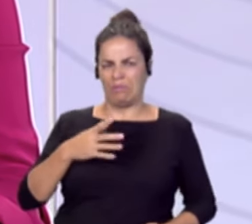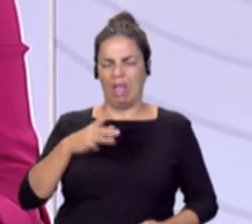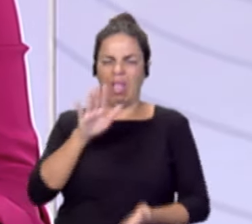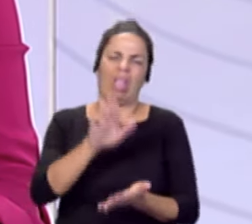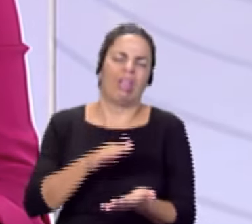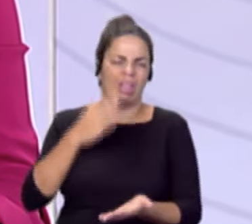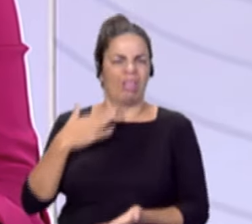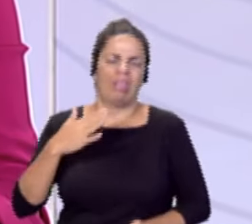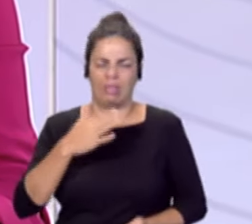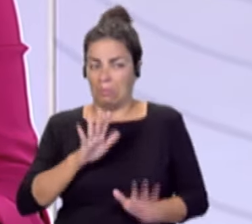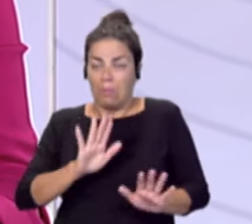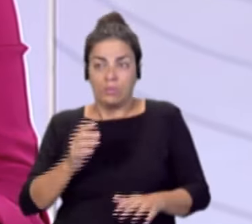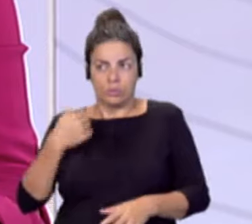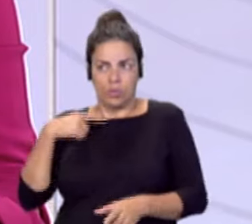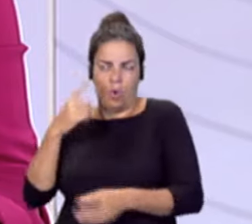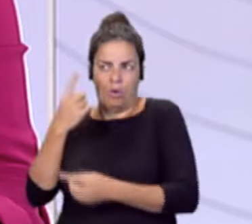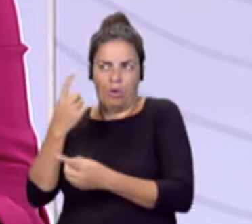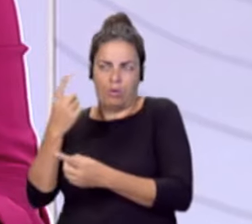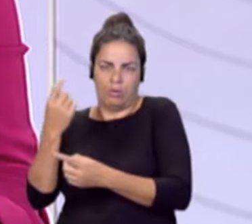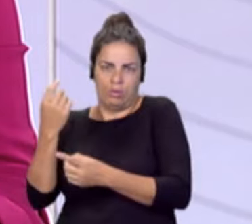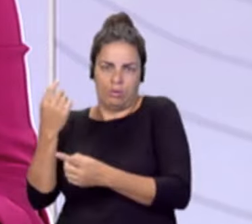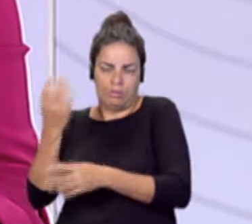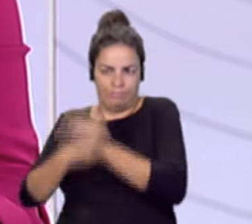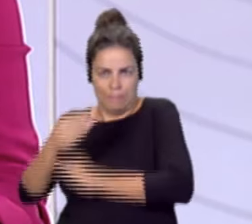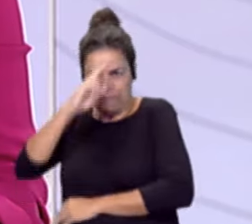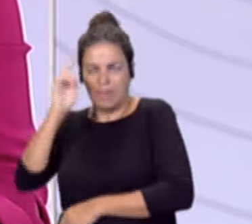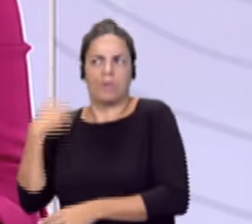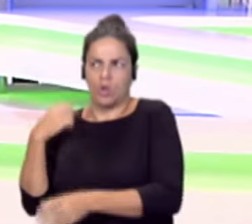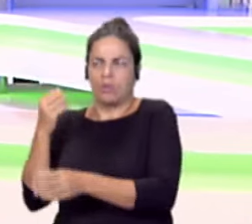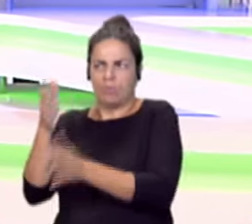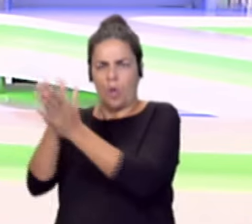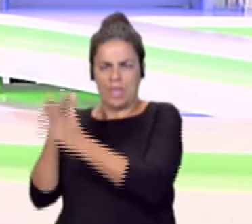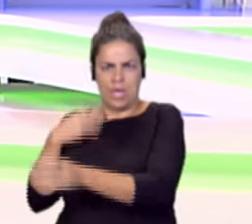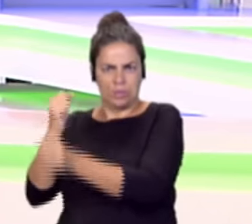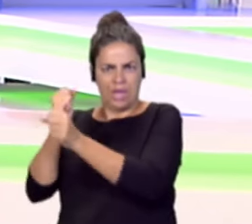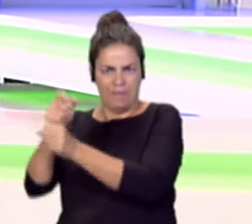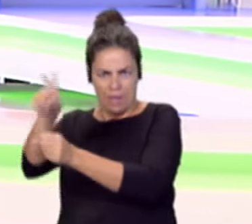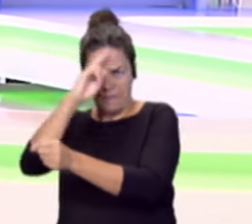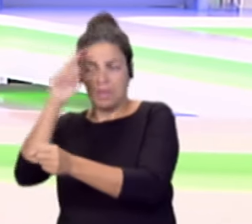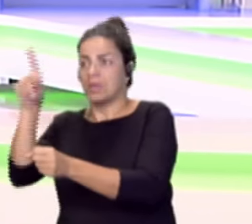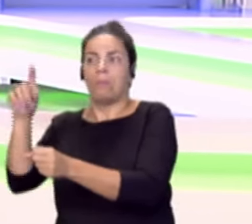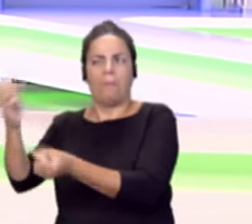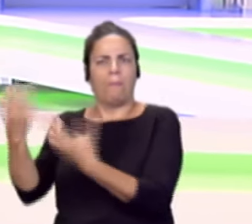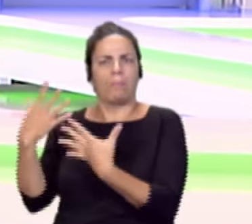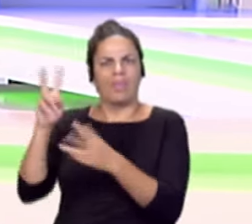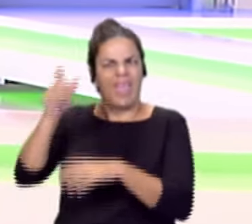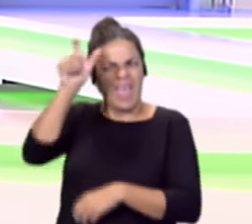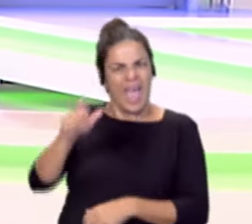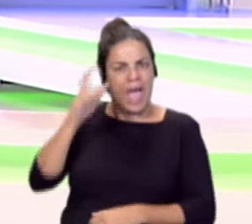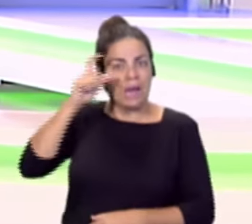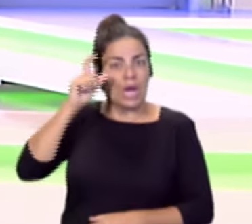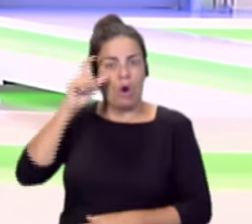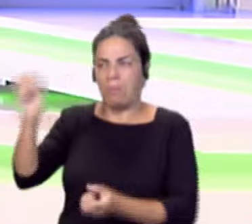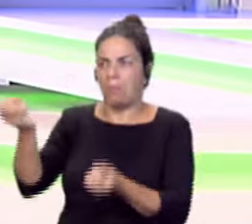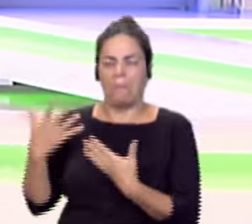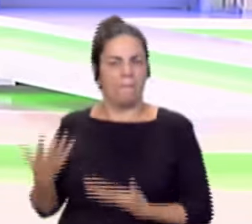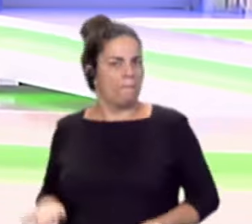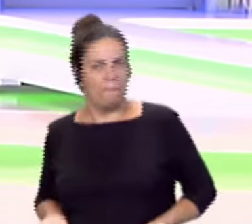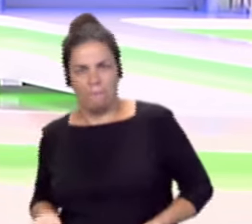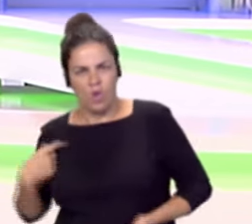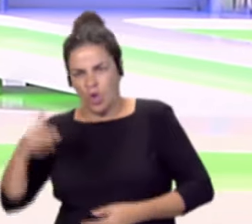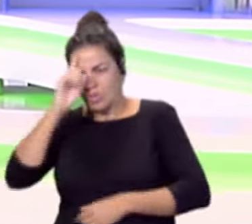tengo gente ahí que trabaja, pero de Errejón no me había llegado nada y a mí pues me sorprendió por el perfil y por el